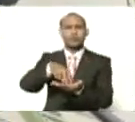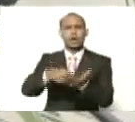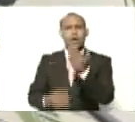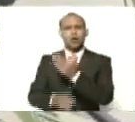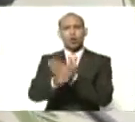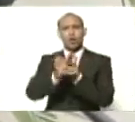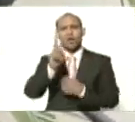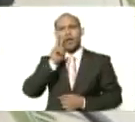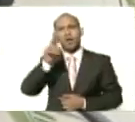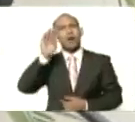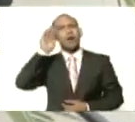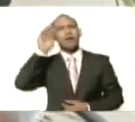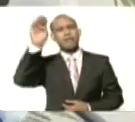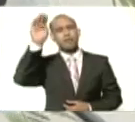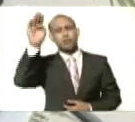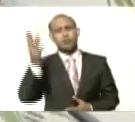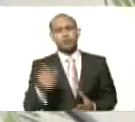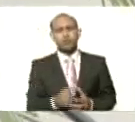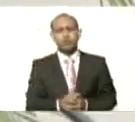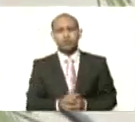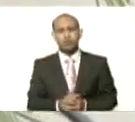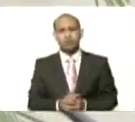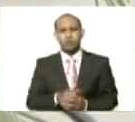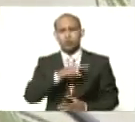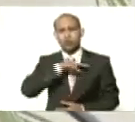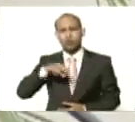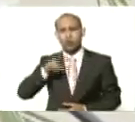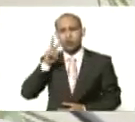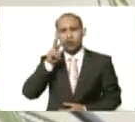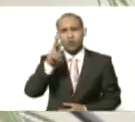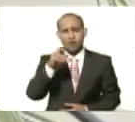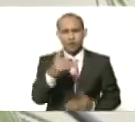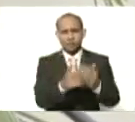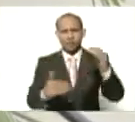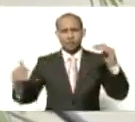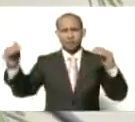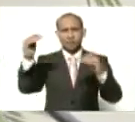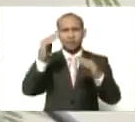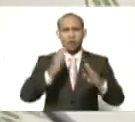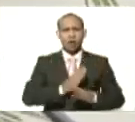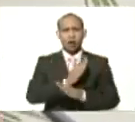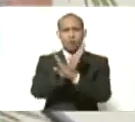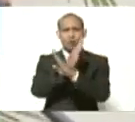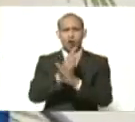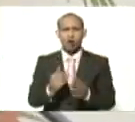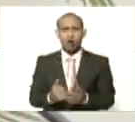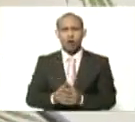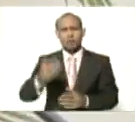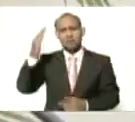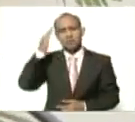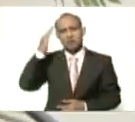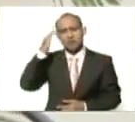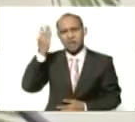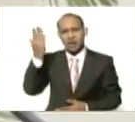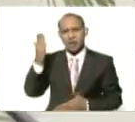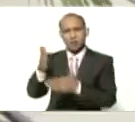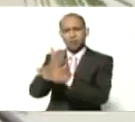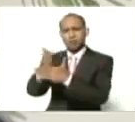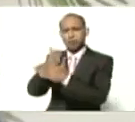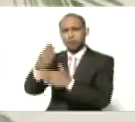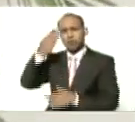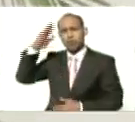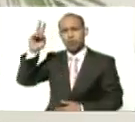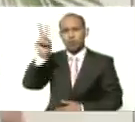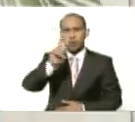futuro. Y cuando nosotros vemos el alcance de ese bloqueo criminal, sabemos que la cooperación